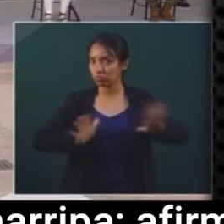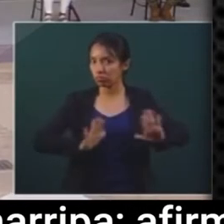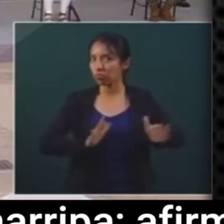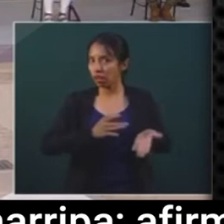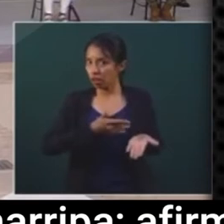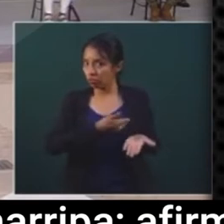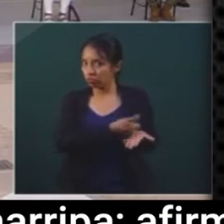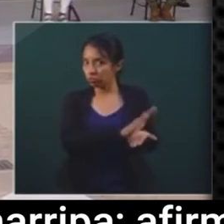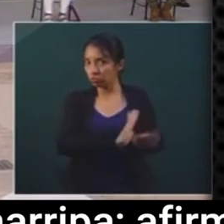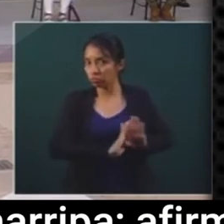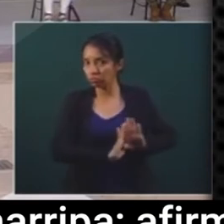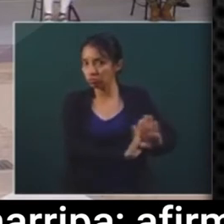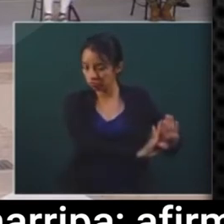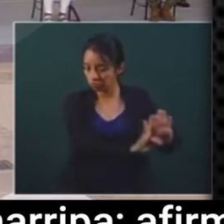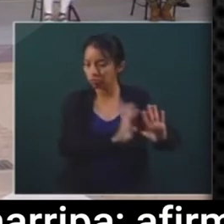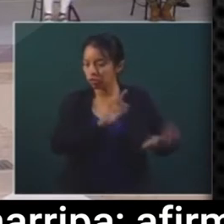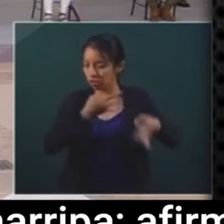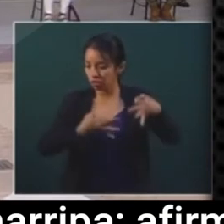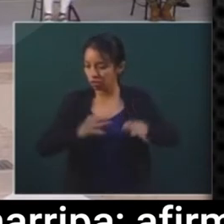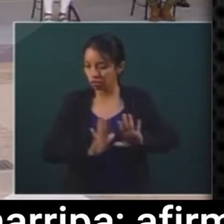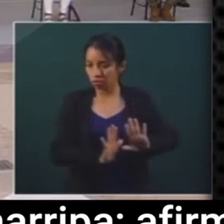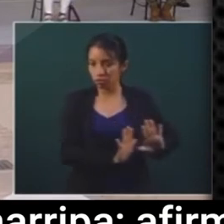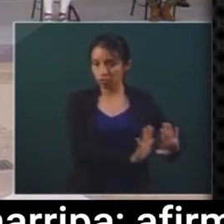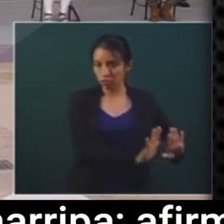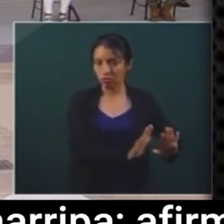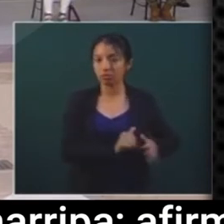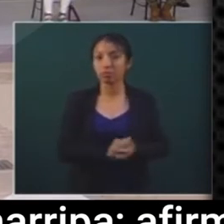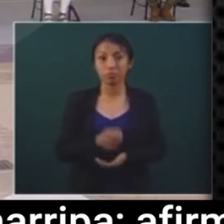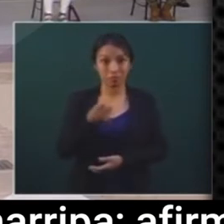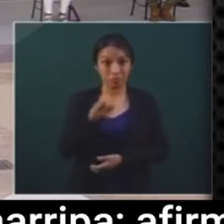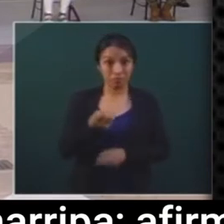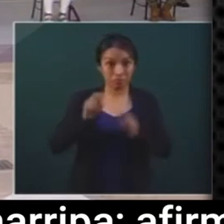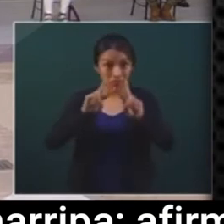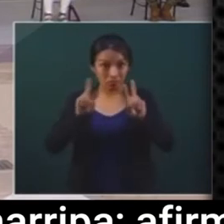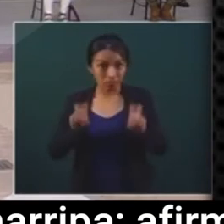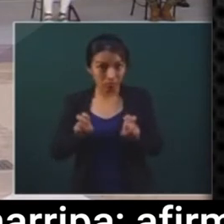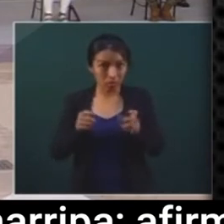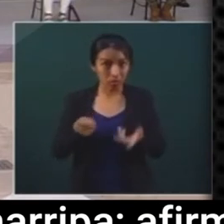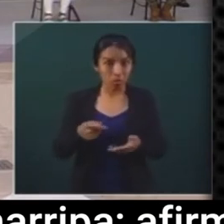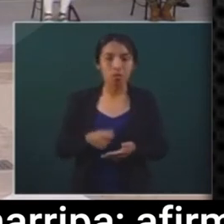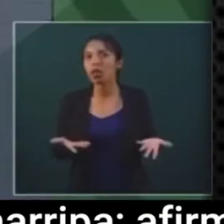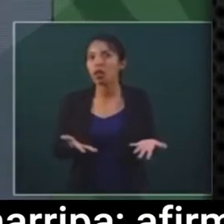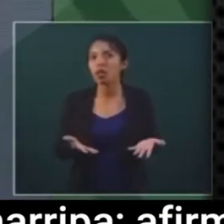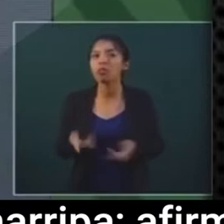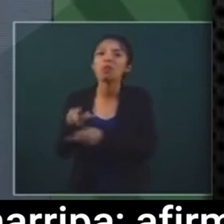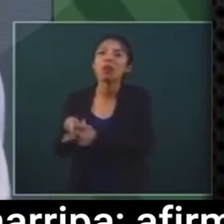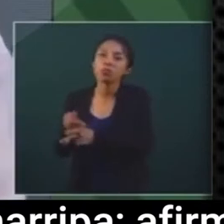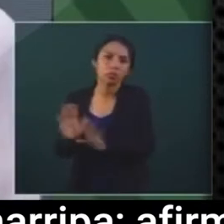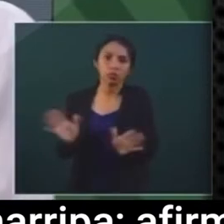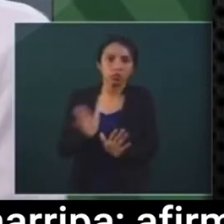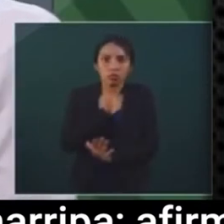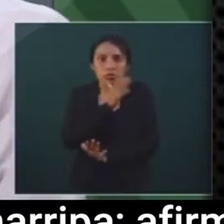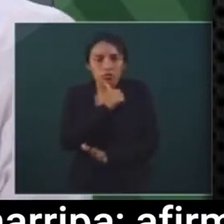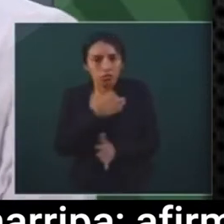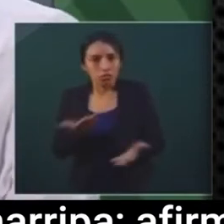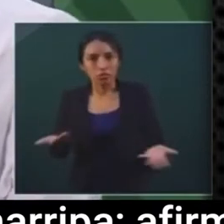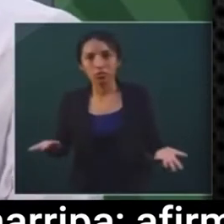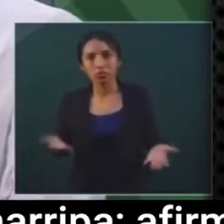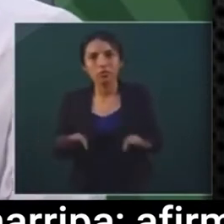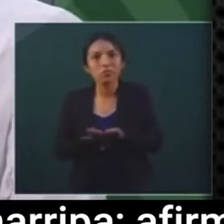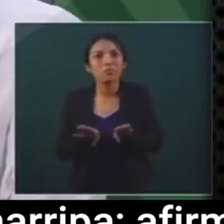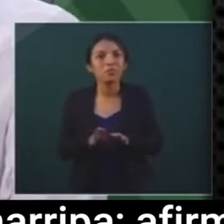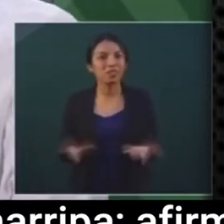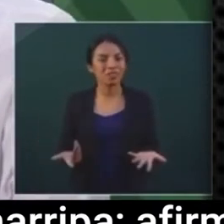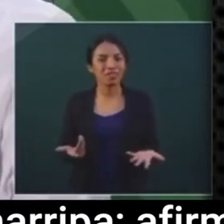nuevamente el presidente de méxico andrés manuel lópez obrador ocupó espacio en la mañanera para referirse al papel del fiscal general del estado de guanajuato